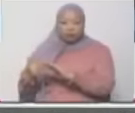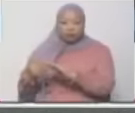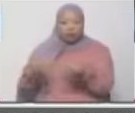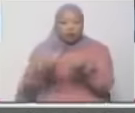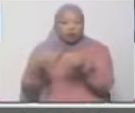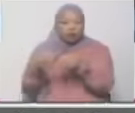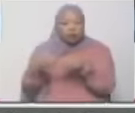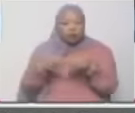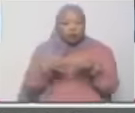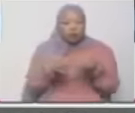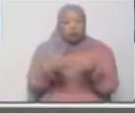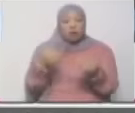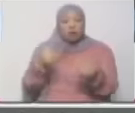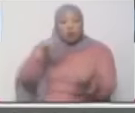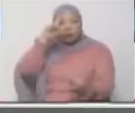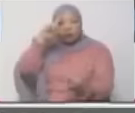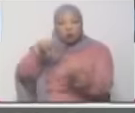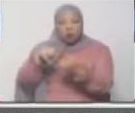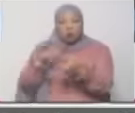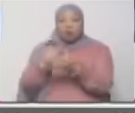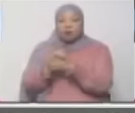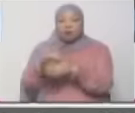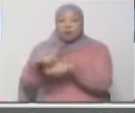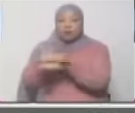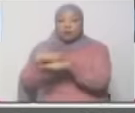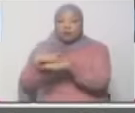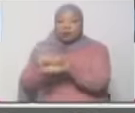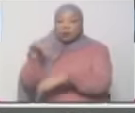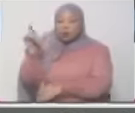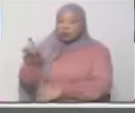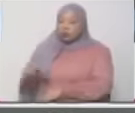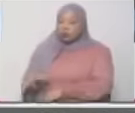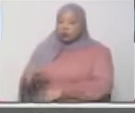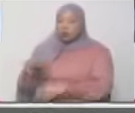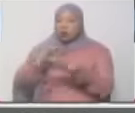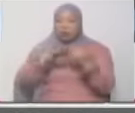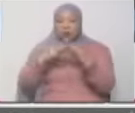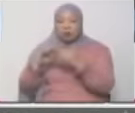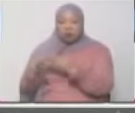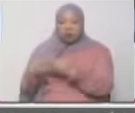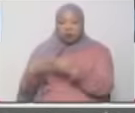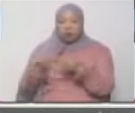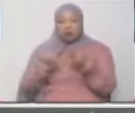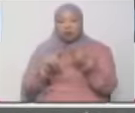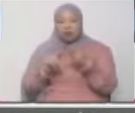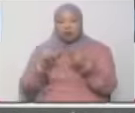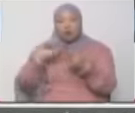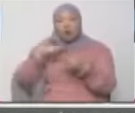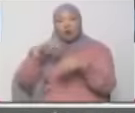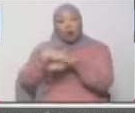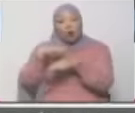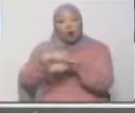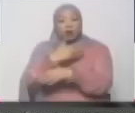Es el camino, Ángel Prado, compañero, Jorge Rodríguez, Diosdado